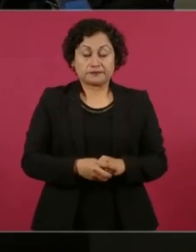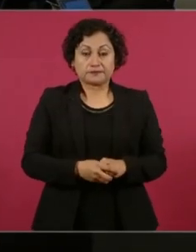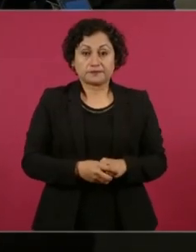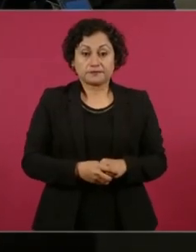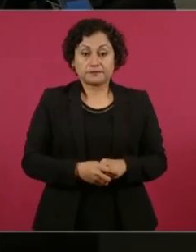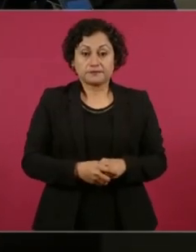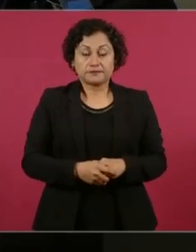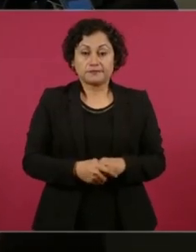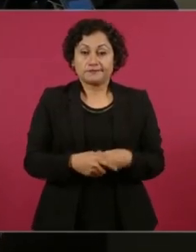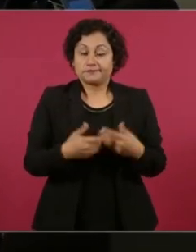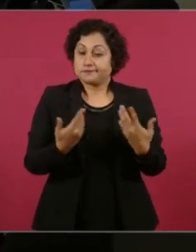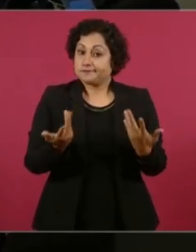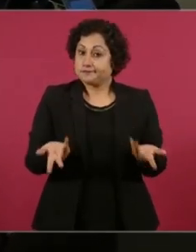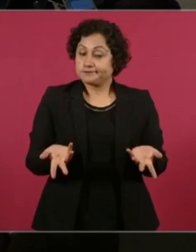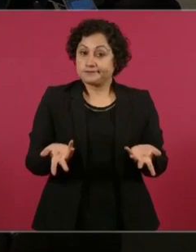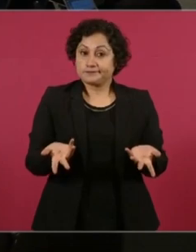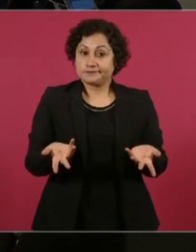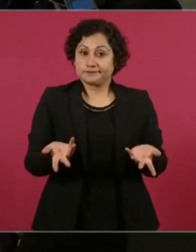Entonces,